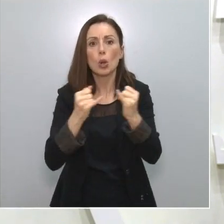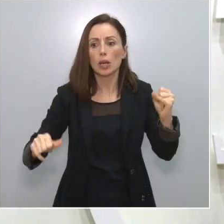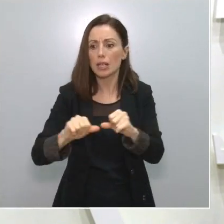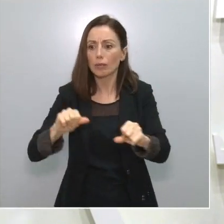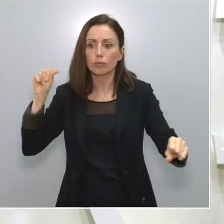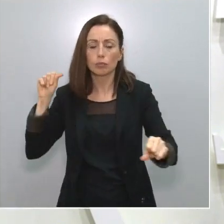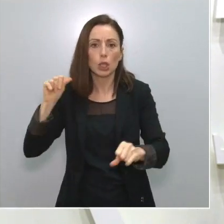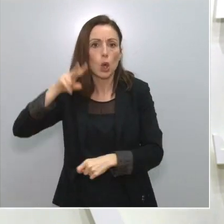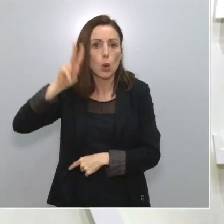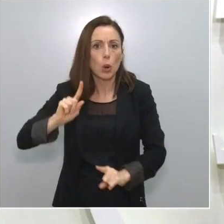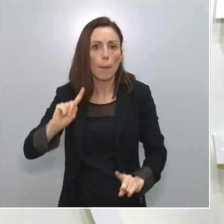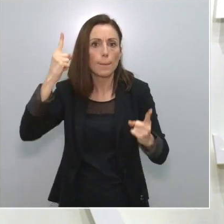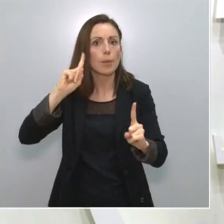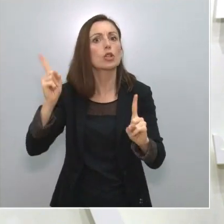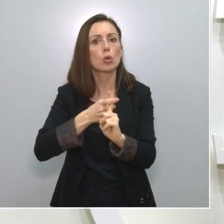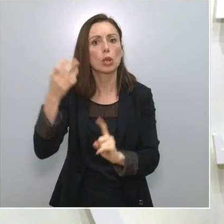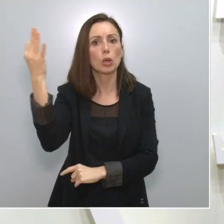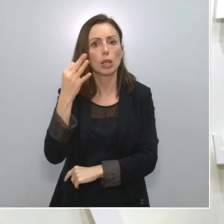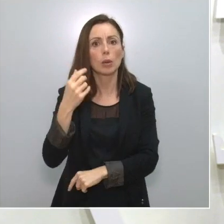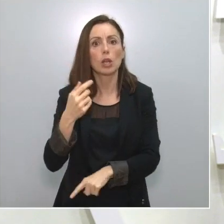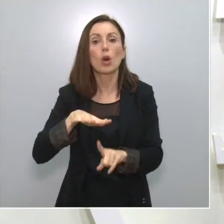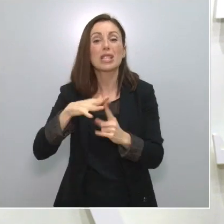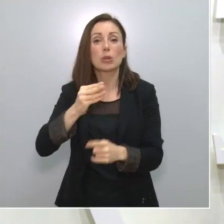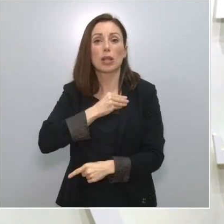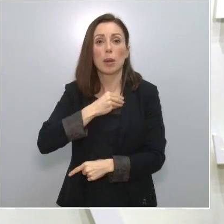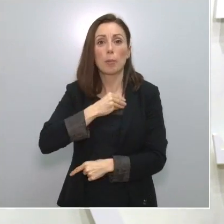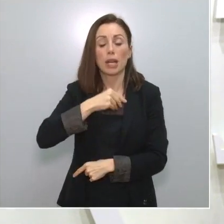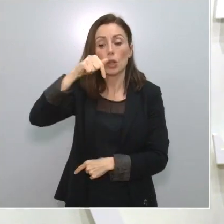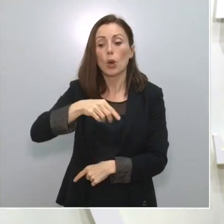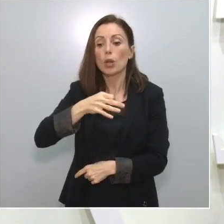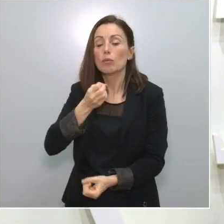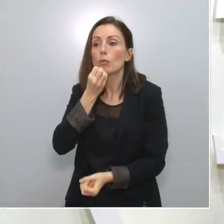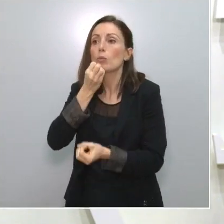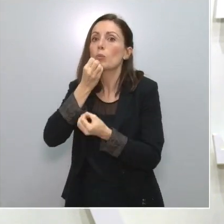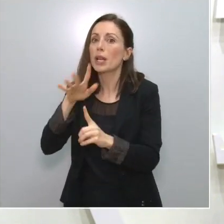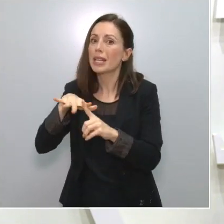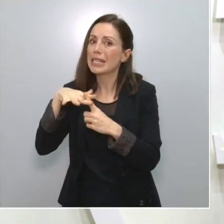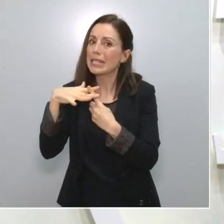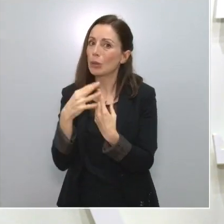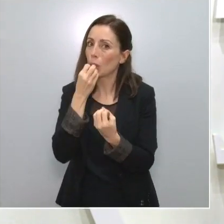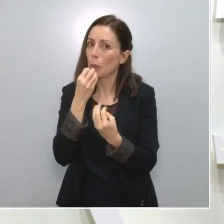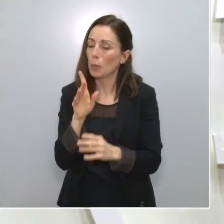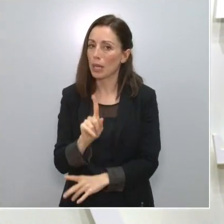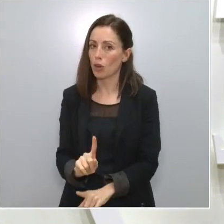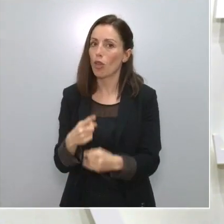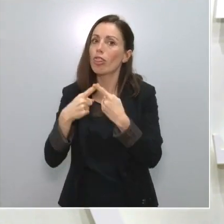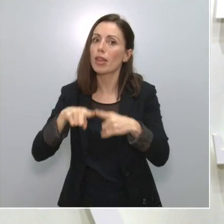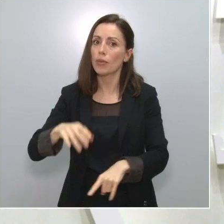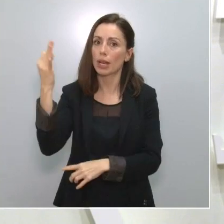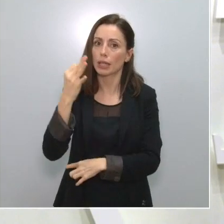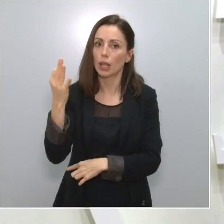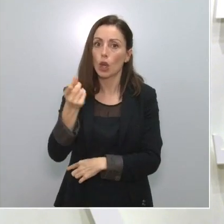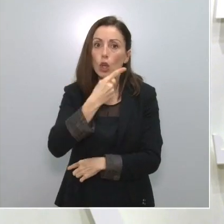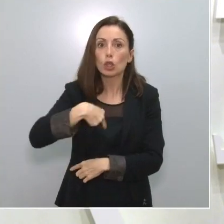precedentes. Desgraciadamente, y así se lo he transmitido hoy, la situación no es la que debería ser. No es la que